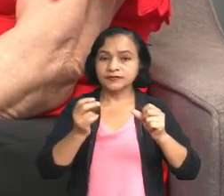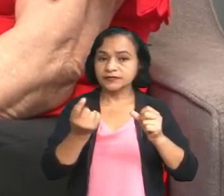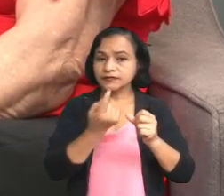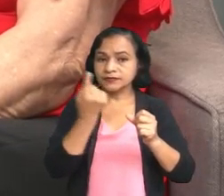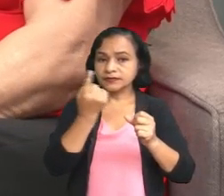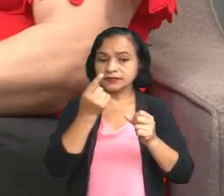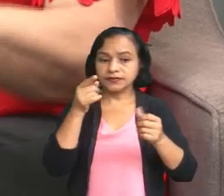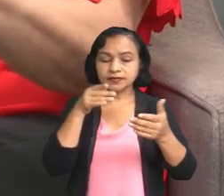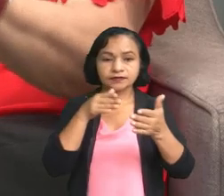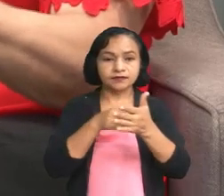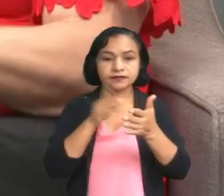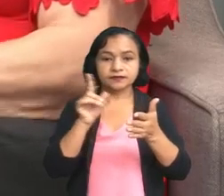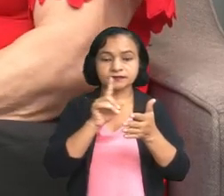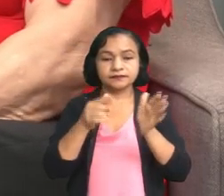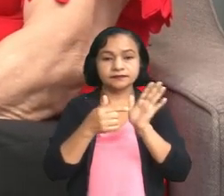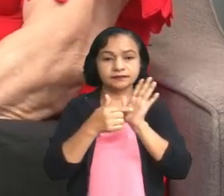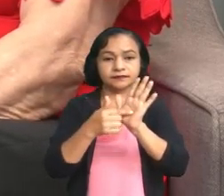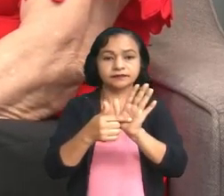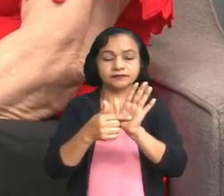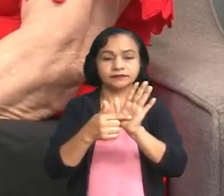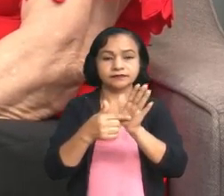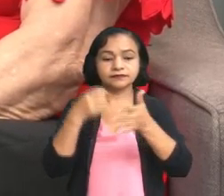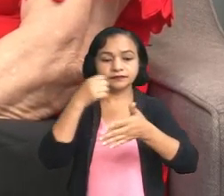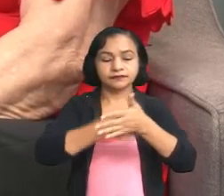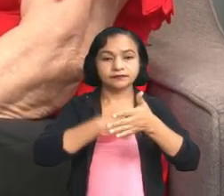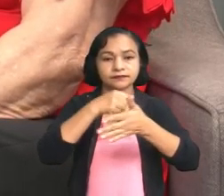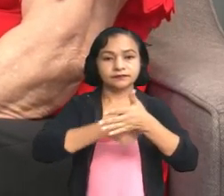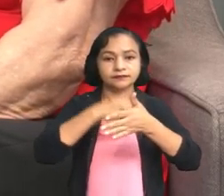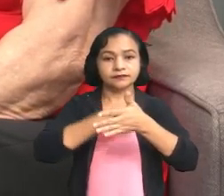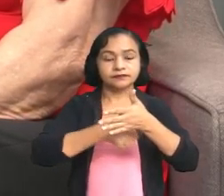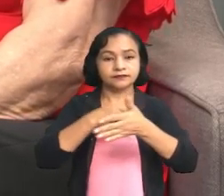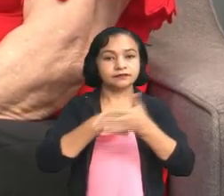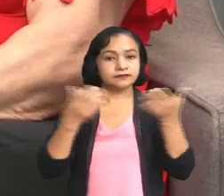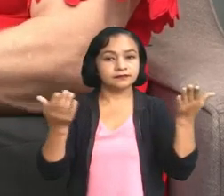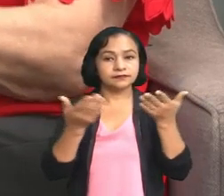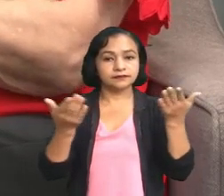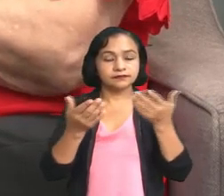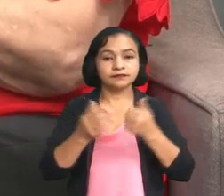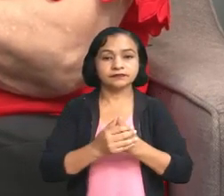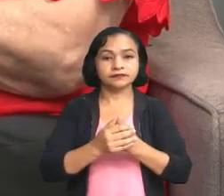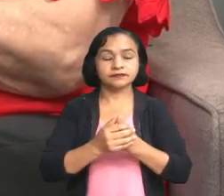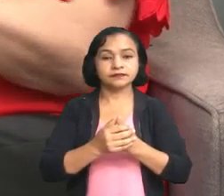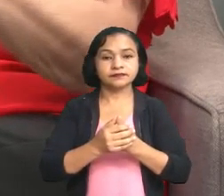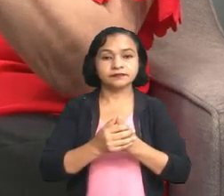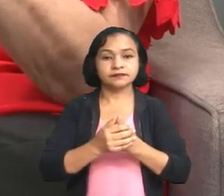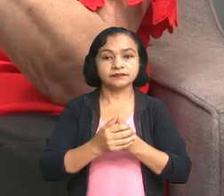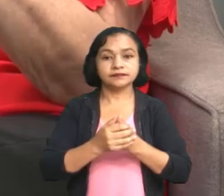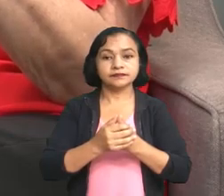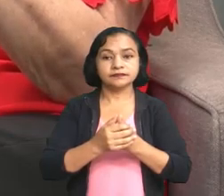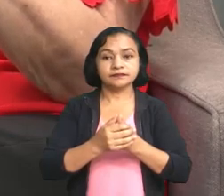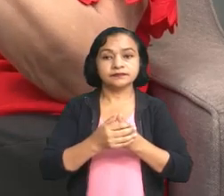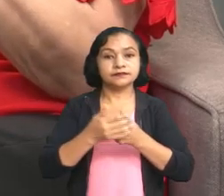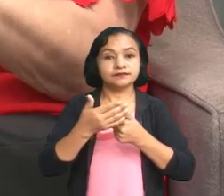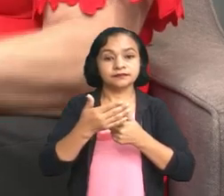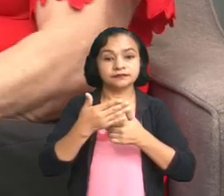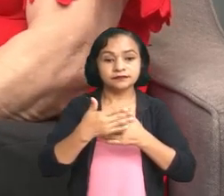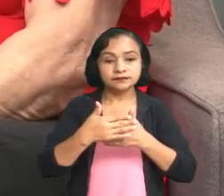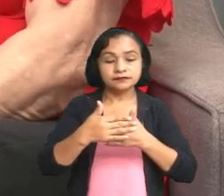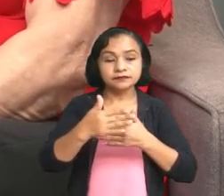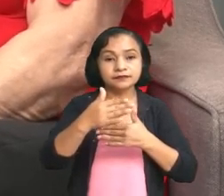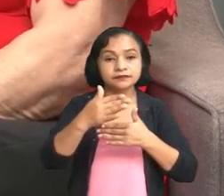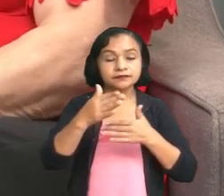ahí. Por ejemplo, grandes esfuerzos, cuando en los parques, una de las